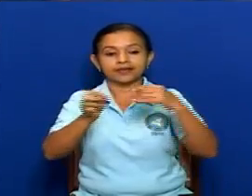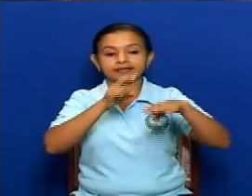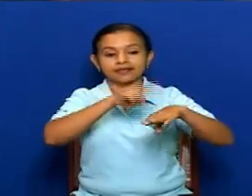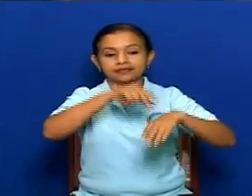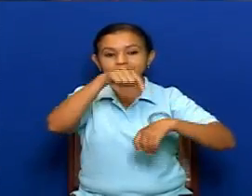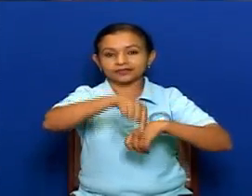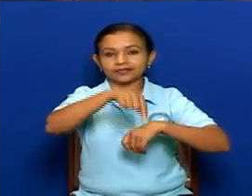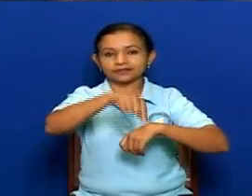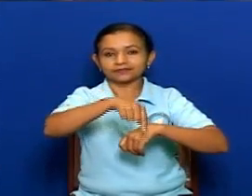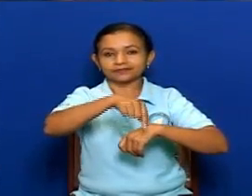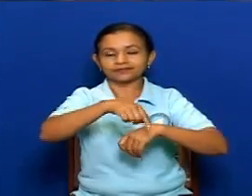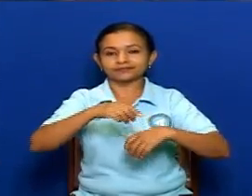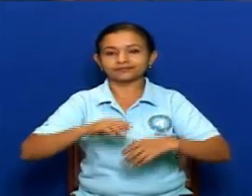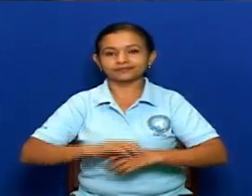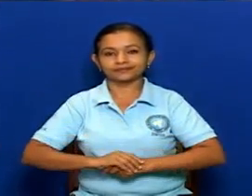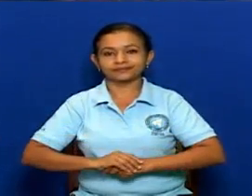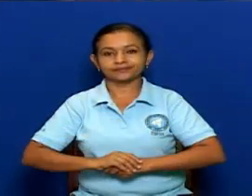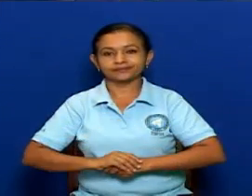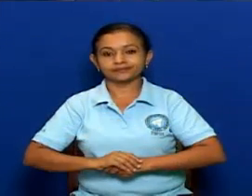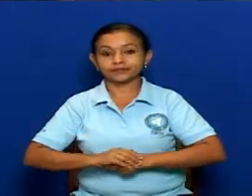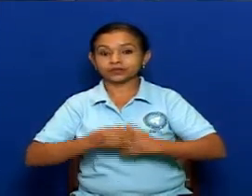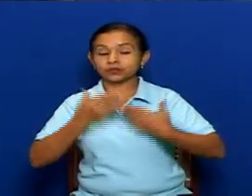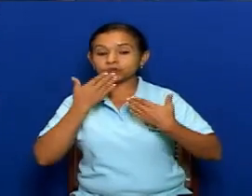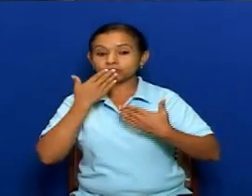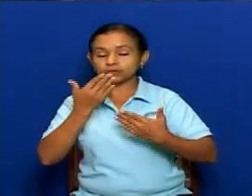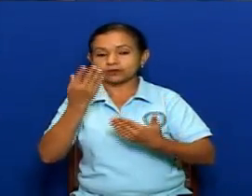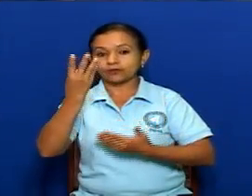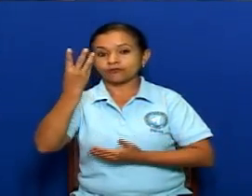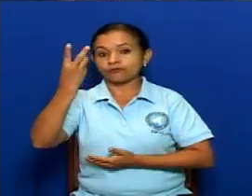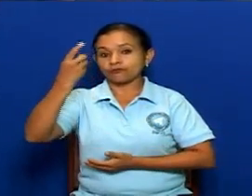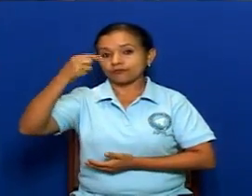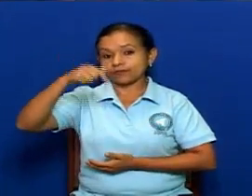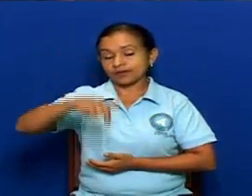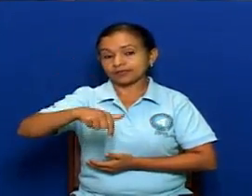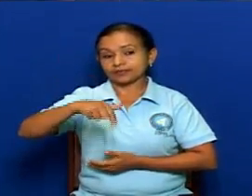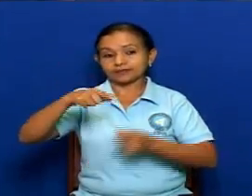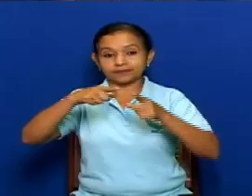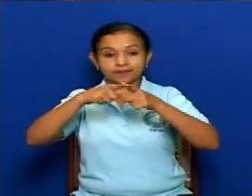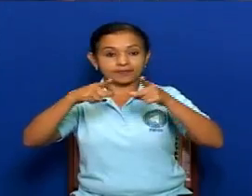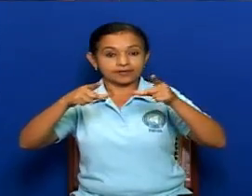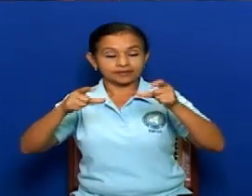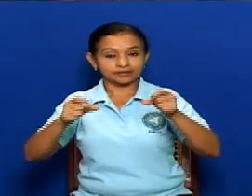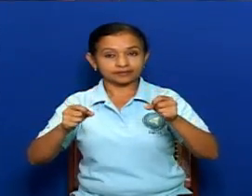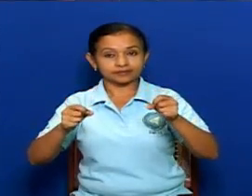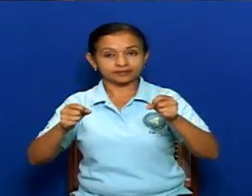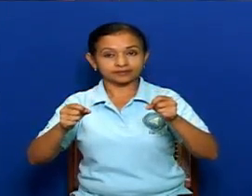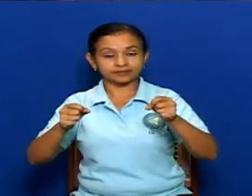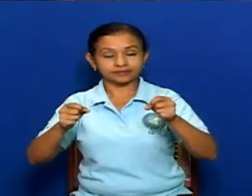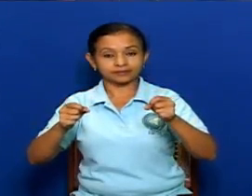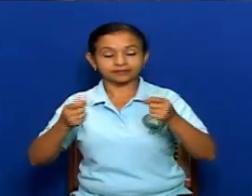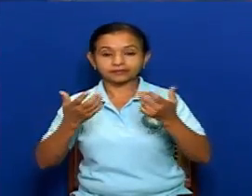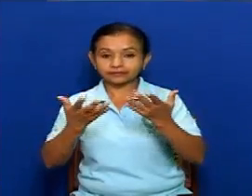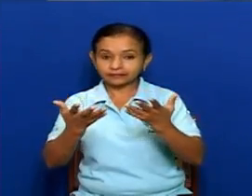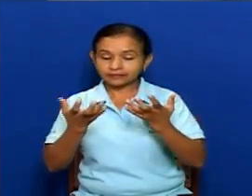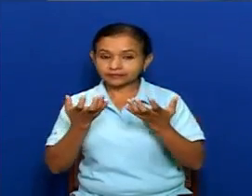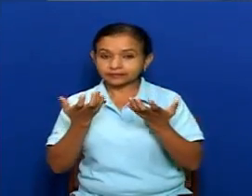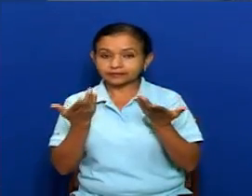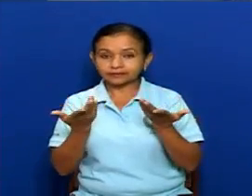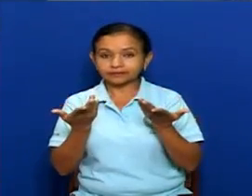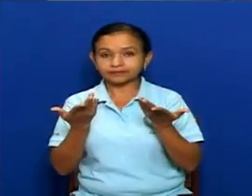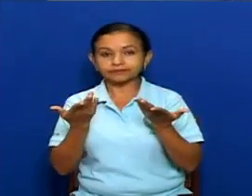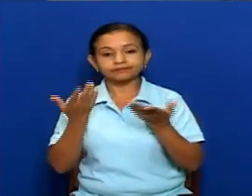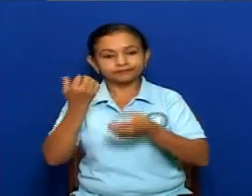Y entonces, esa es la cosecha de este año de Managua. creemos nosotros que